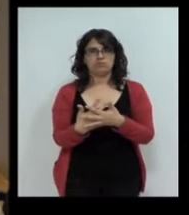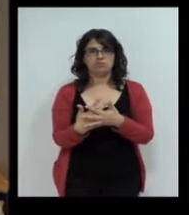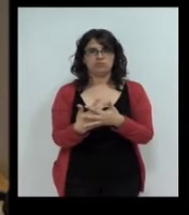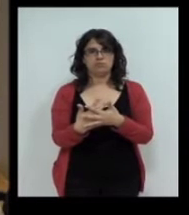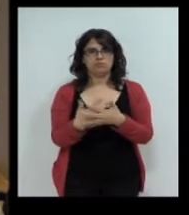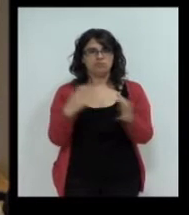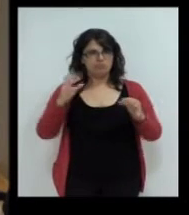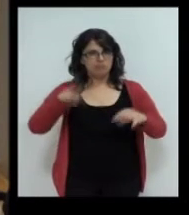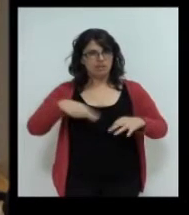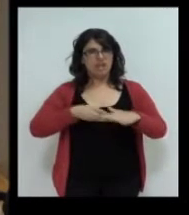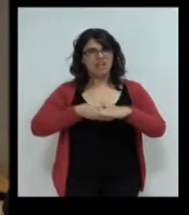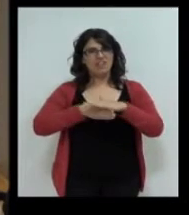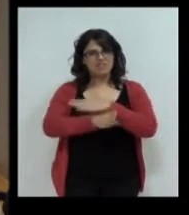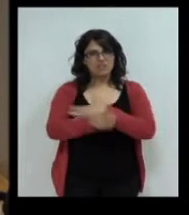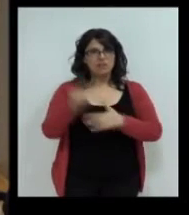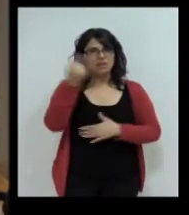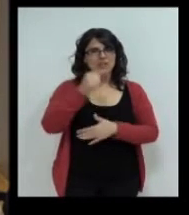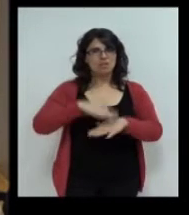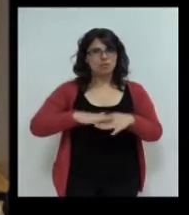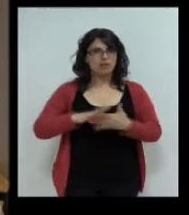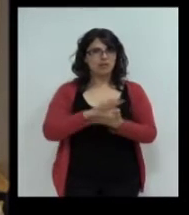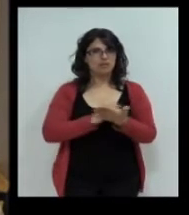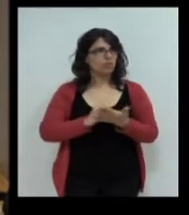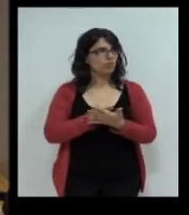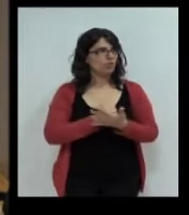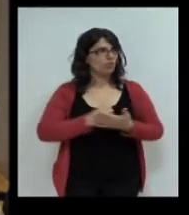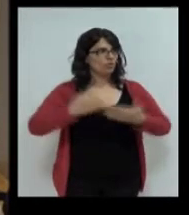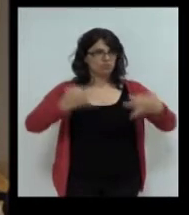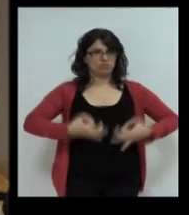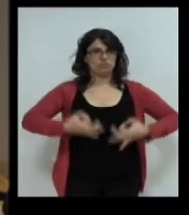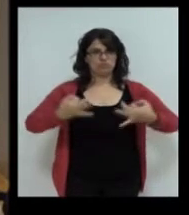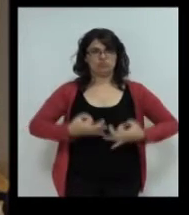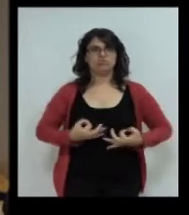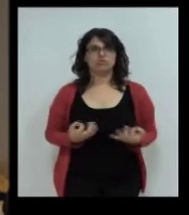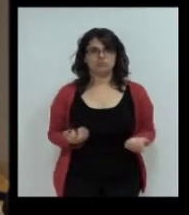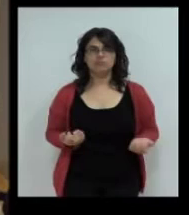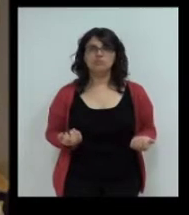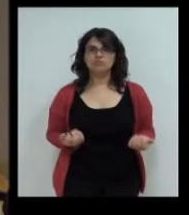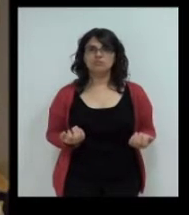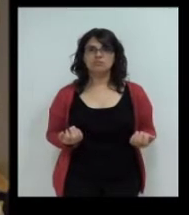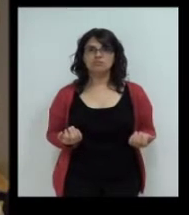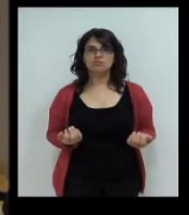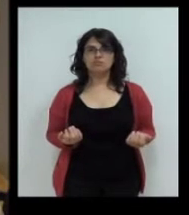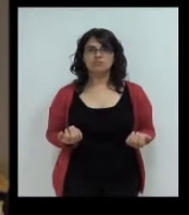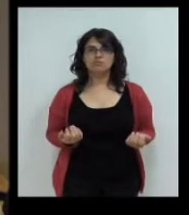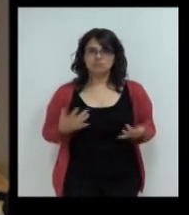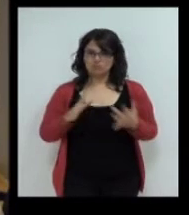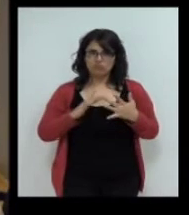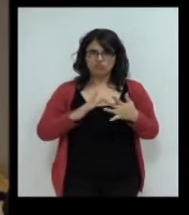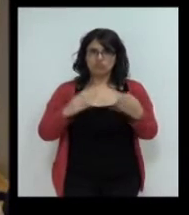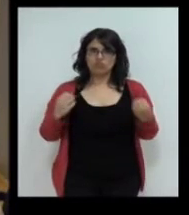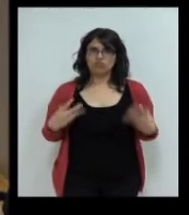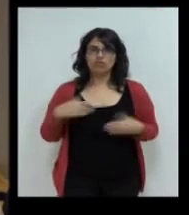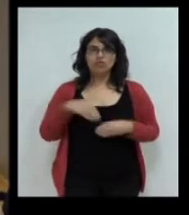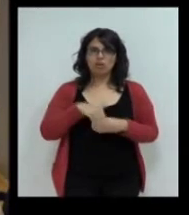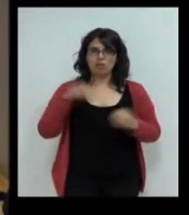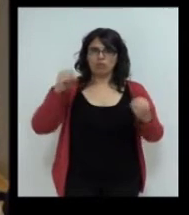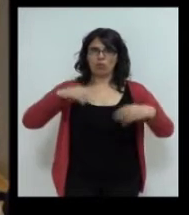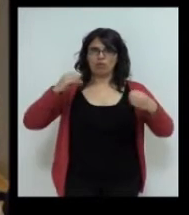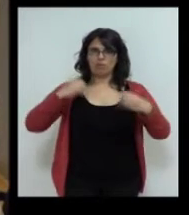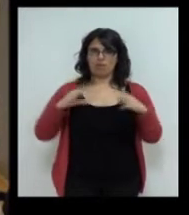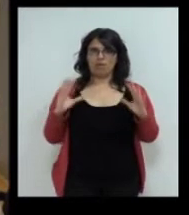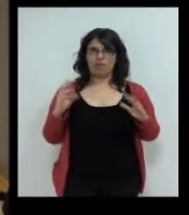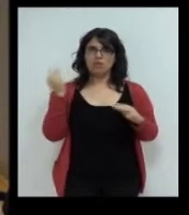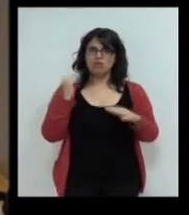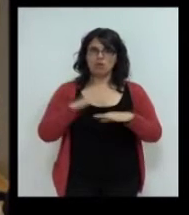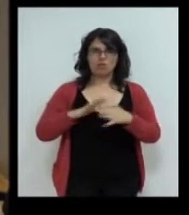Es accesible, Ahí puede estar diseño para todo. La interactividad de verdad, ¿no? Diseño para sí, señor, diseño interactividad para contenido multimedia y basado en el diseño